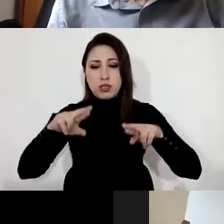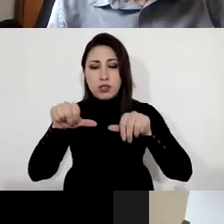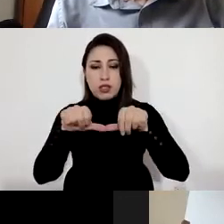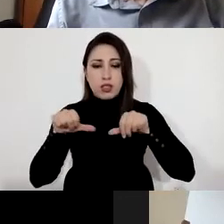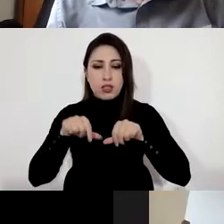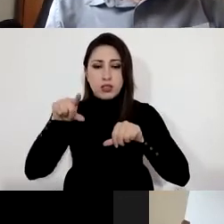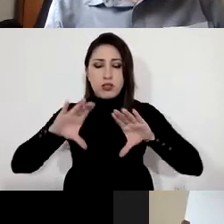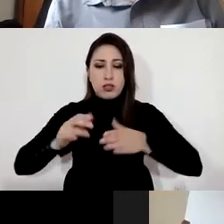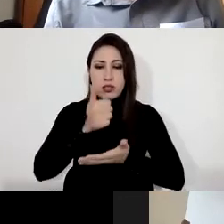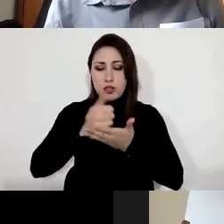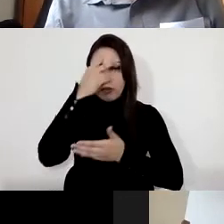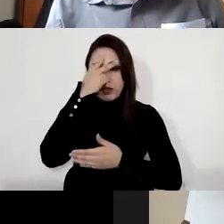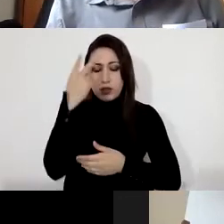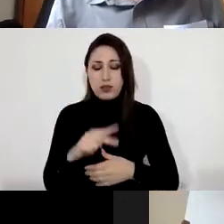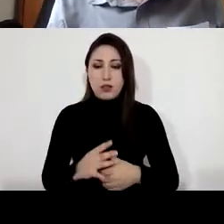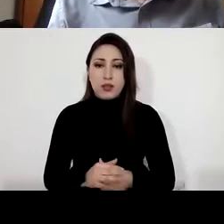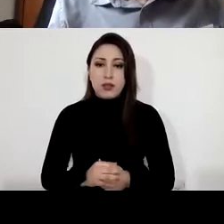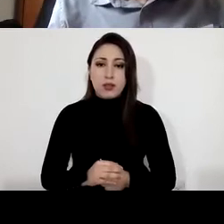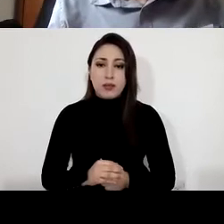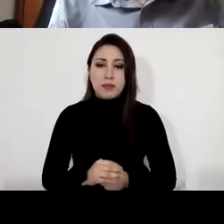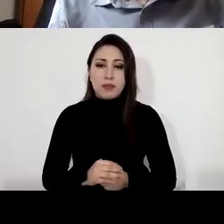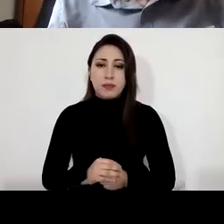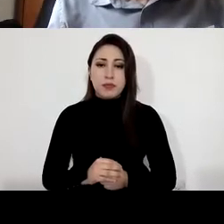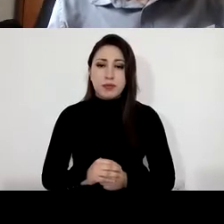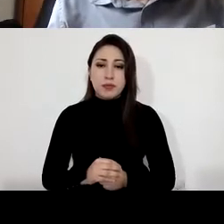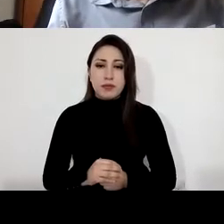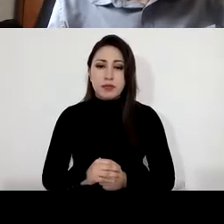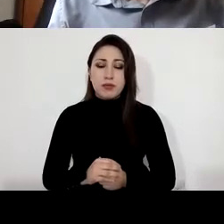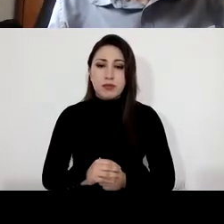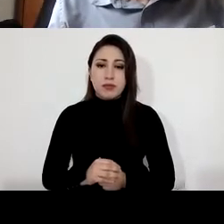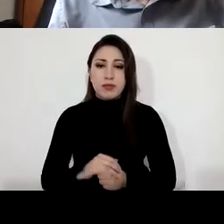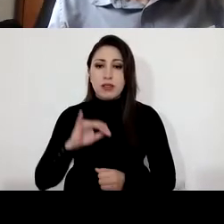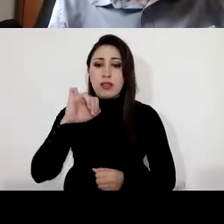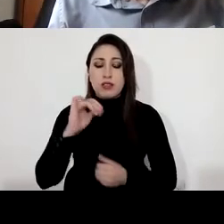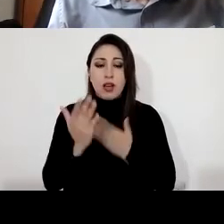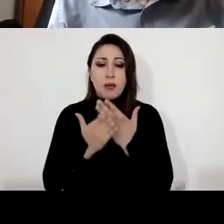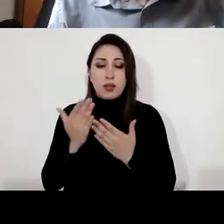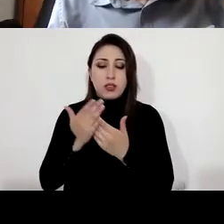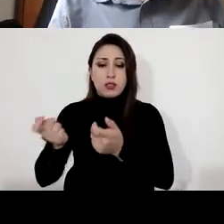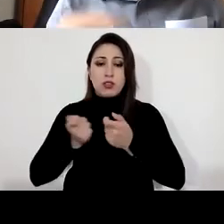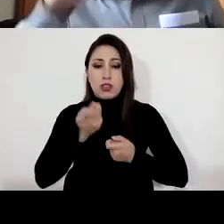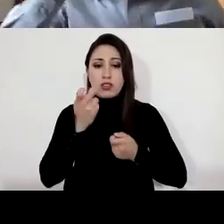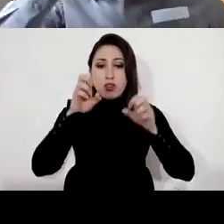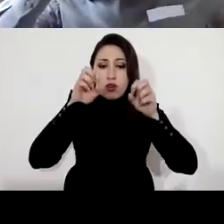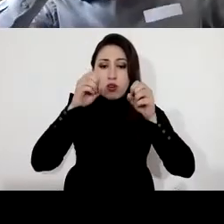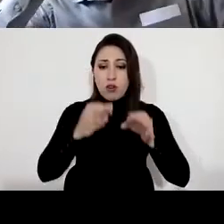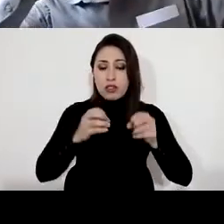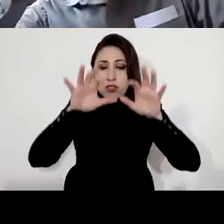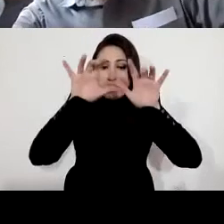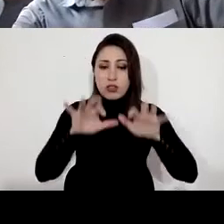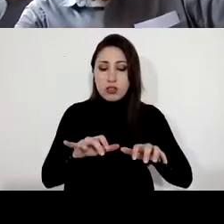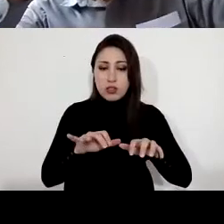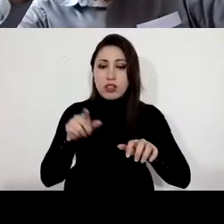amables. Sí, nos enteramos de este oficio, de esta petición.